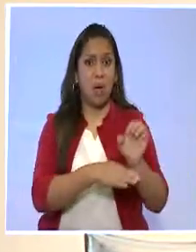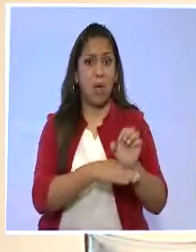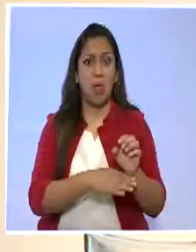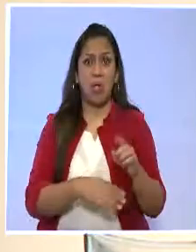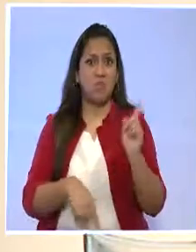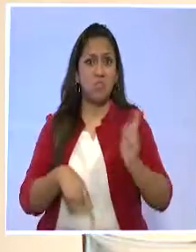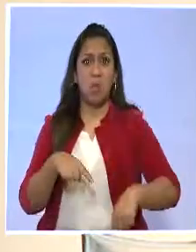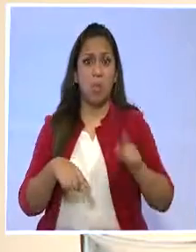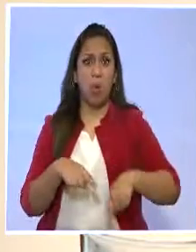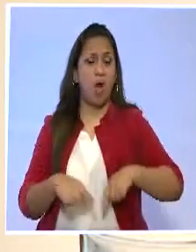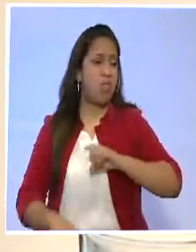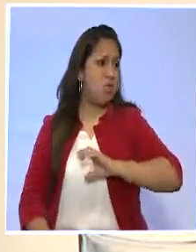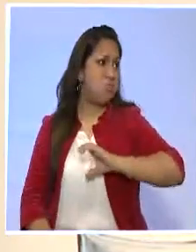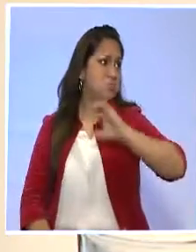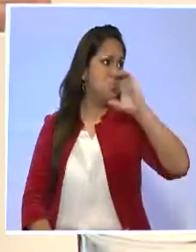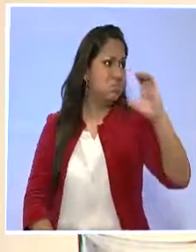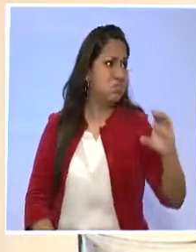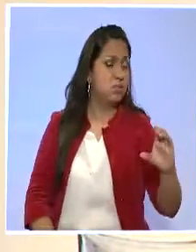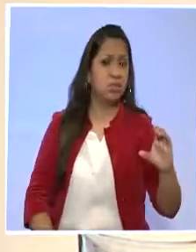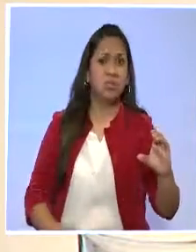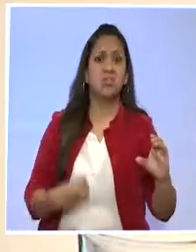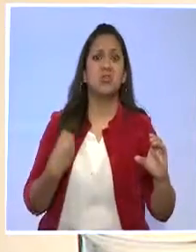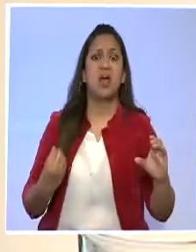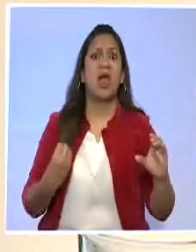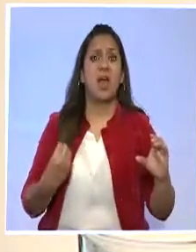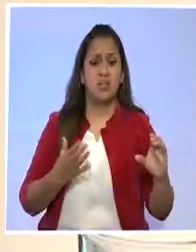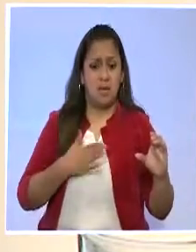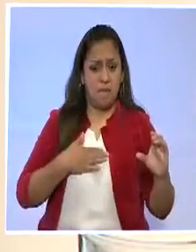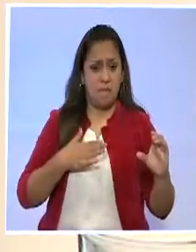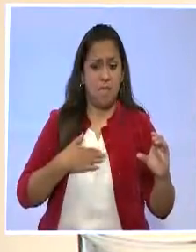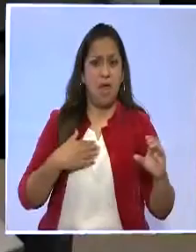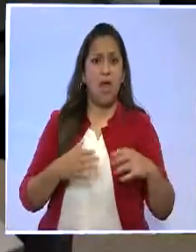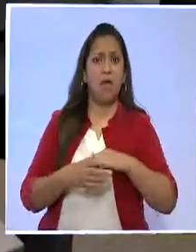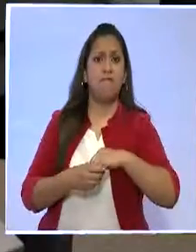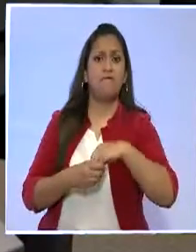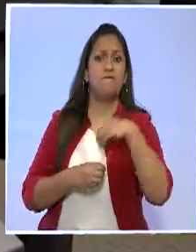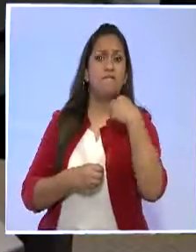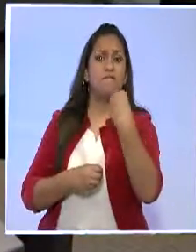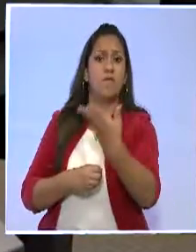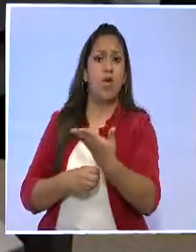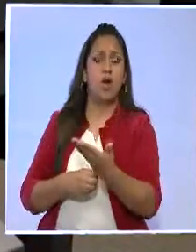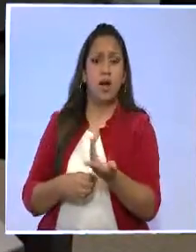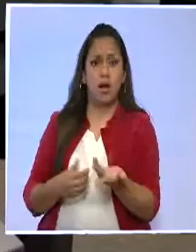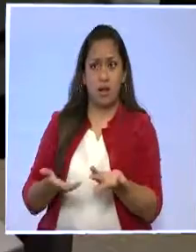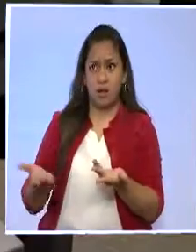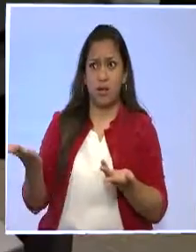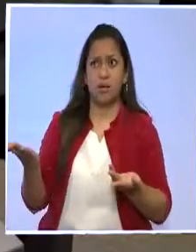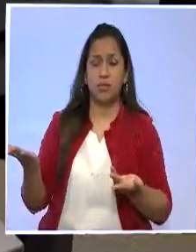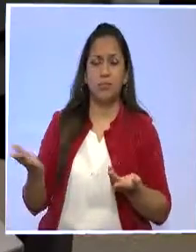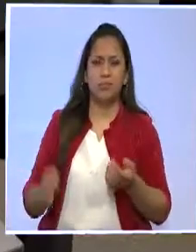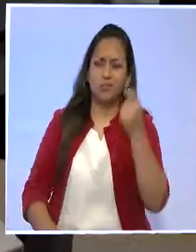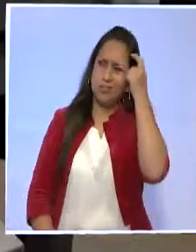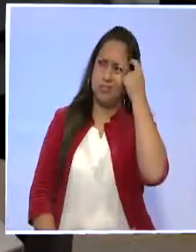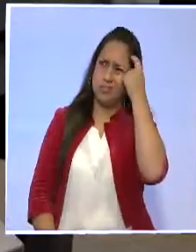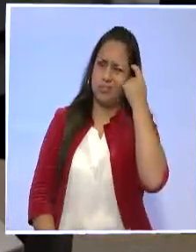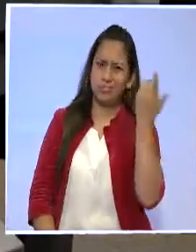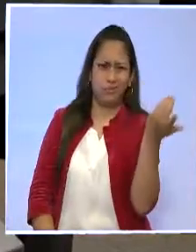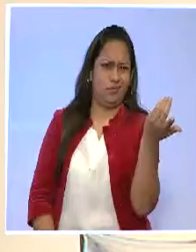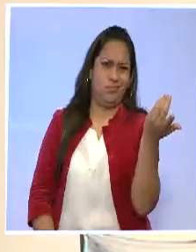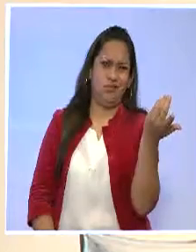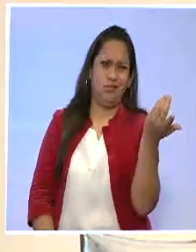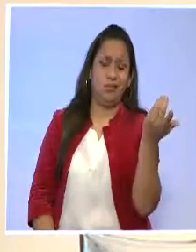ecuador por lo tanto he tenido que llevar mi inversión afuera del ecuador allí nos viene varias reflexiones por un lado por